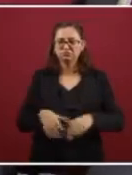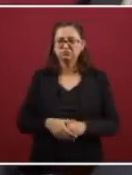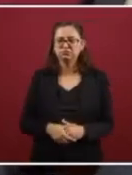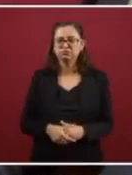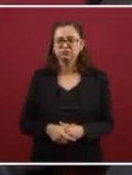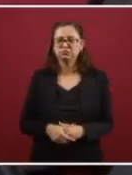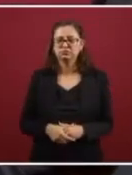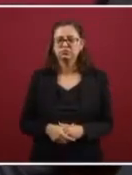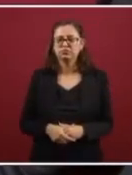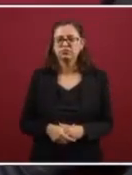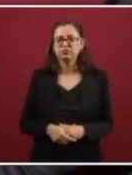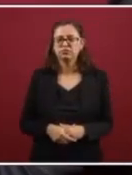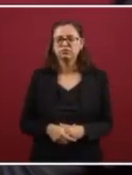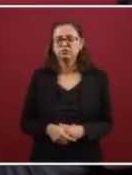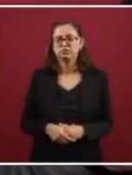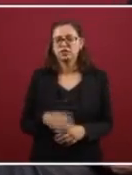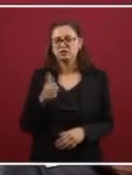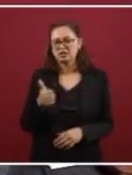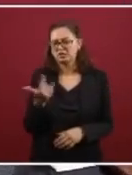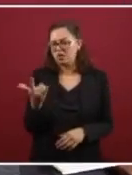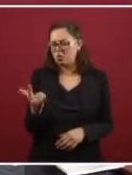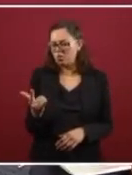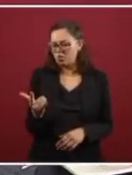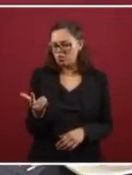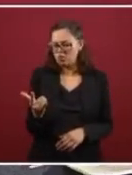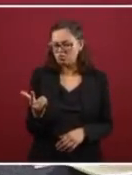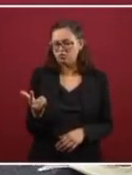del canal 6 de julio,